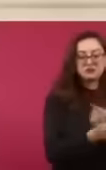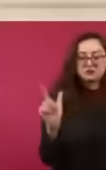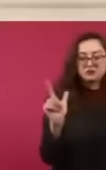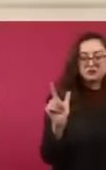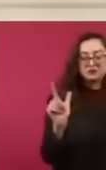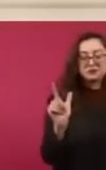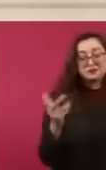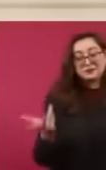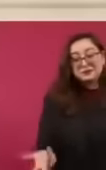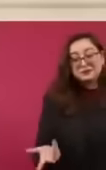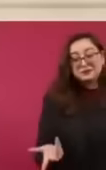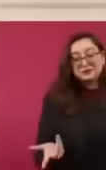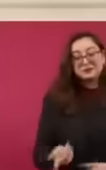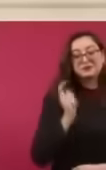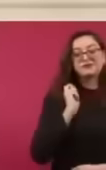un fiasco.